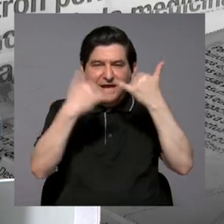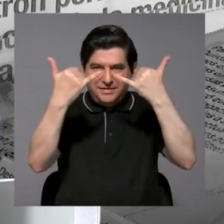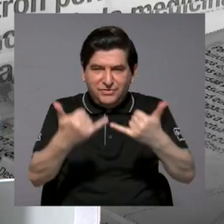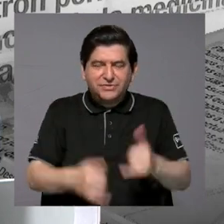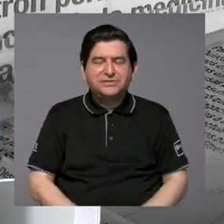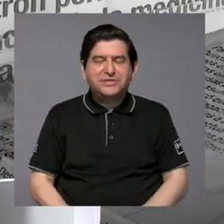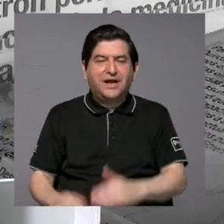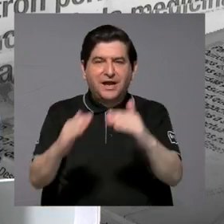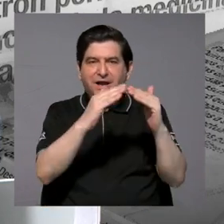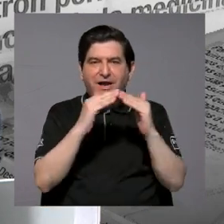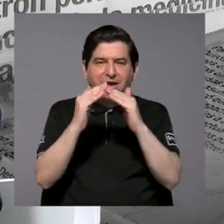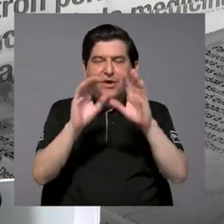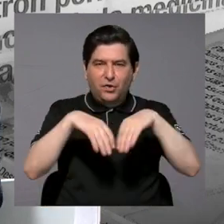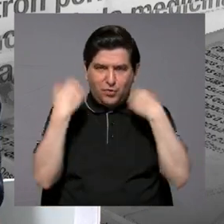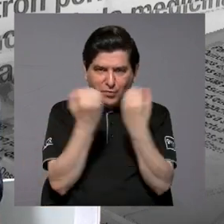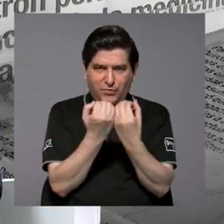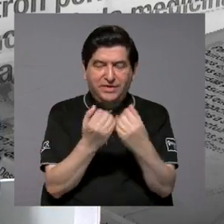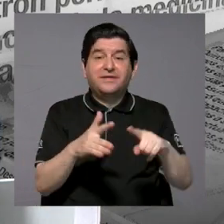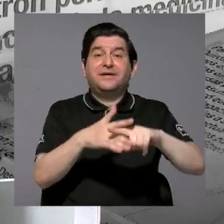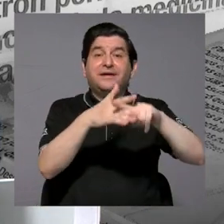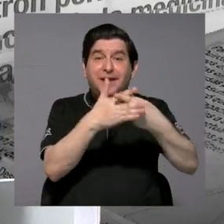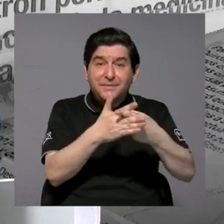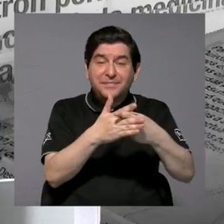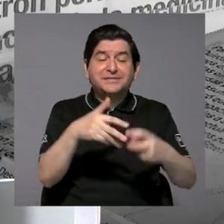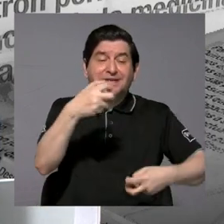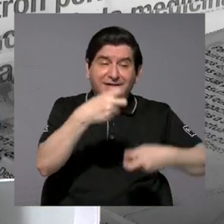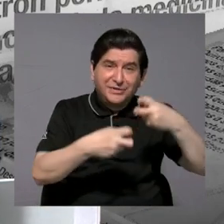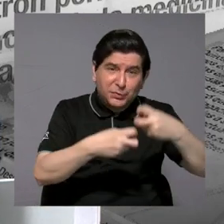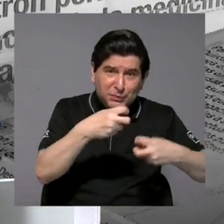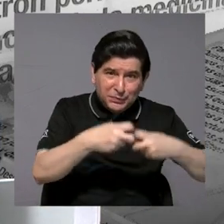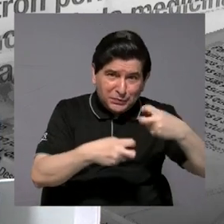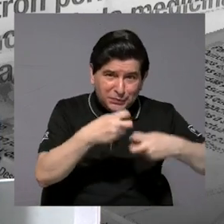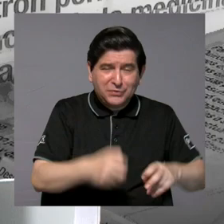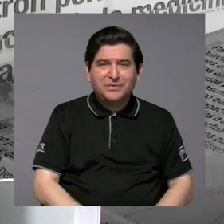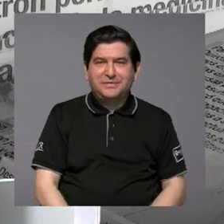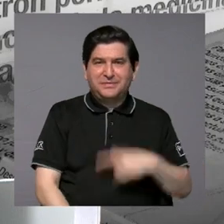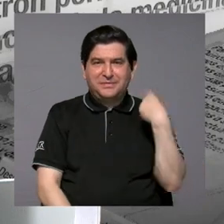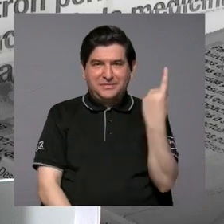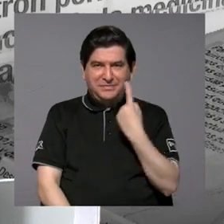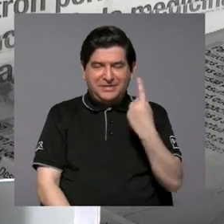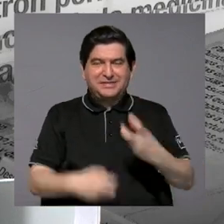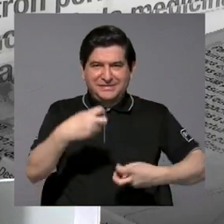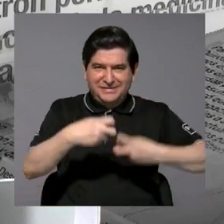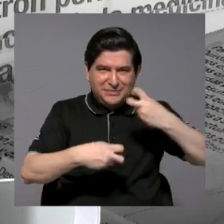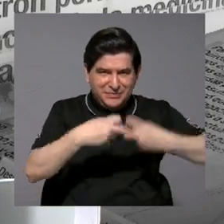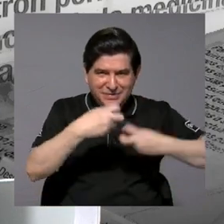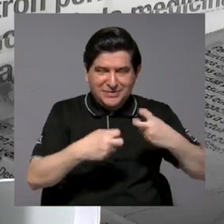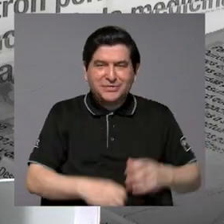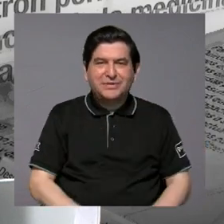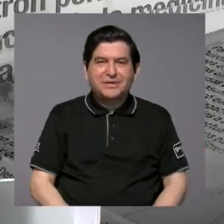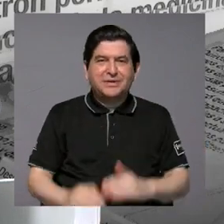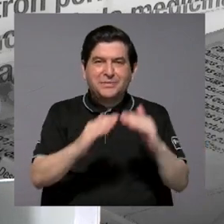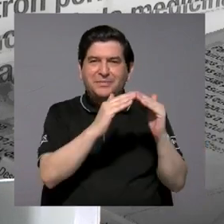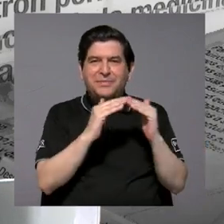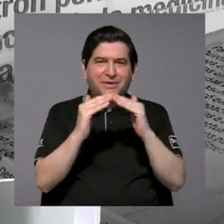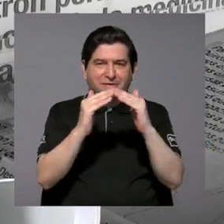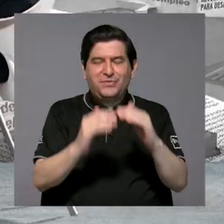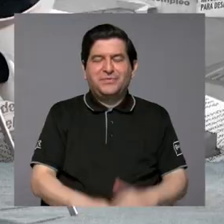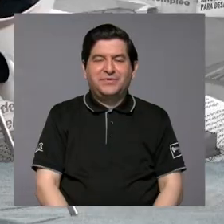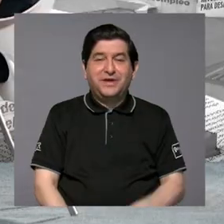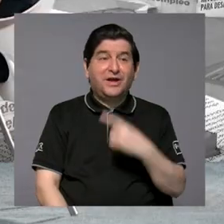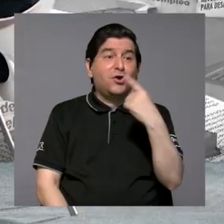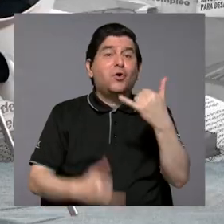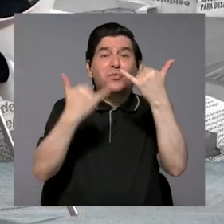organizada empezamos bueno porque habían problemas verdad siempre hay problemas en las comunidades como lo ha